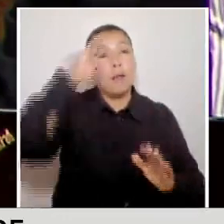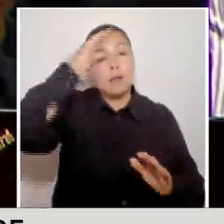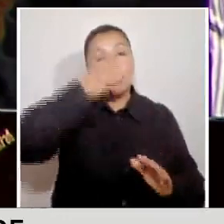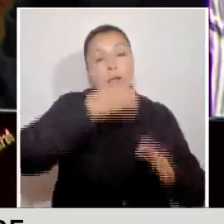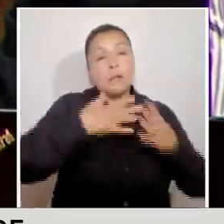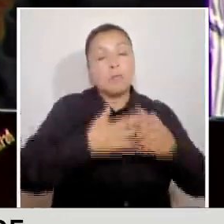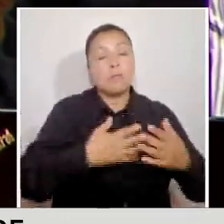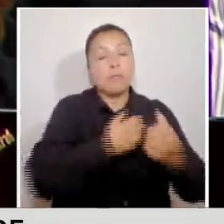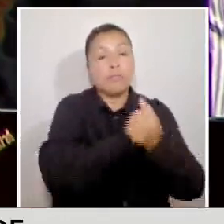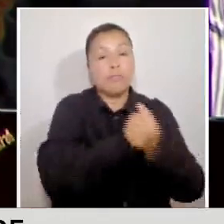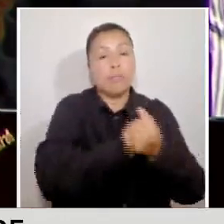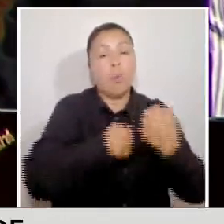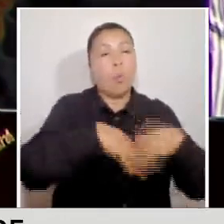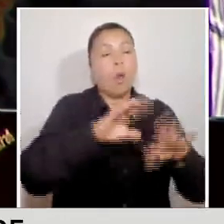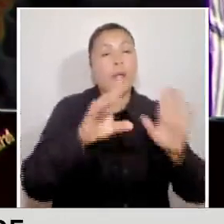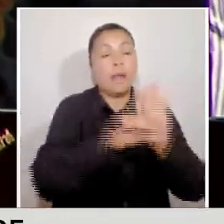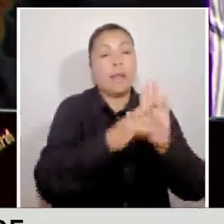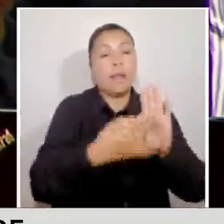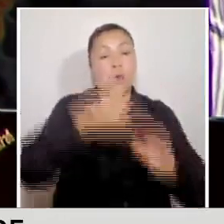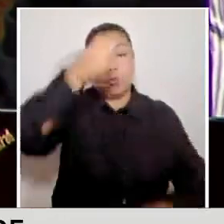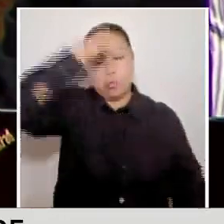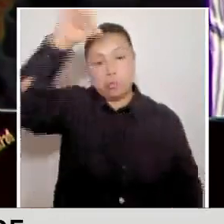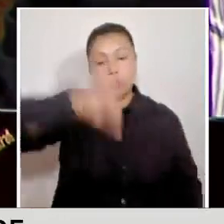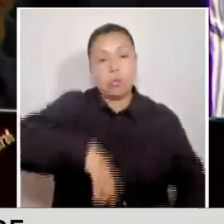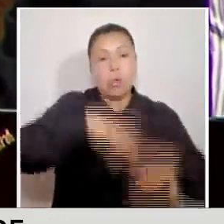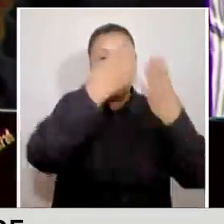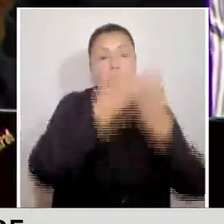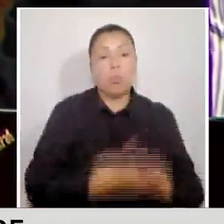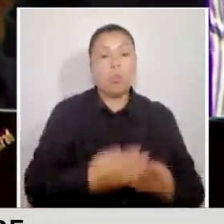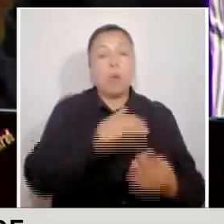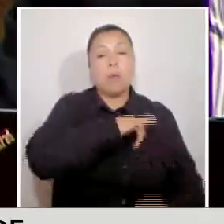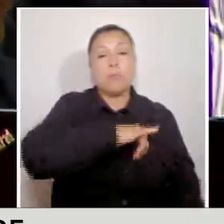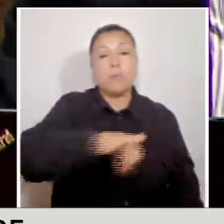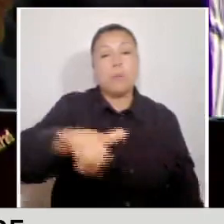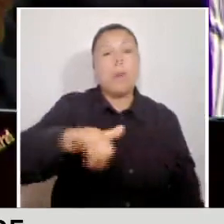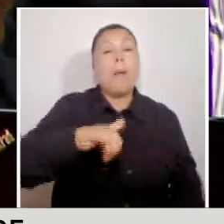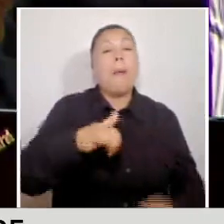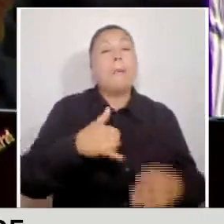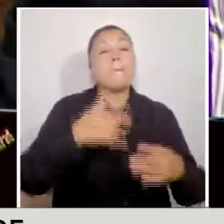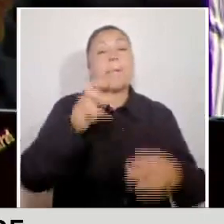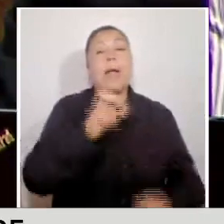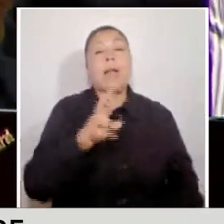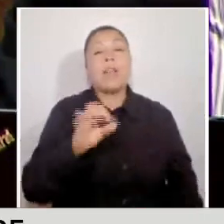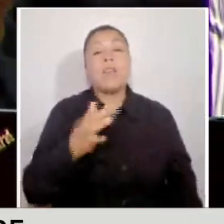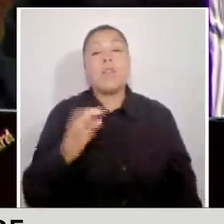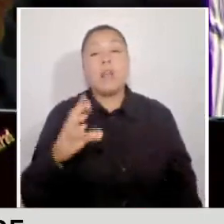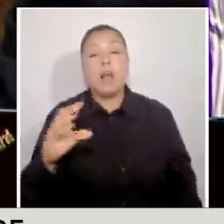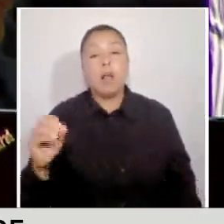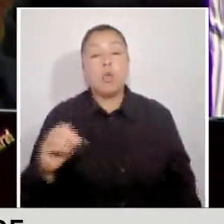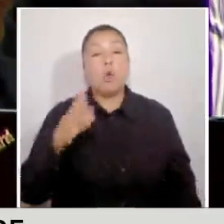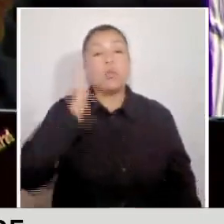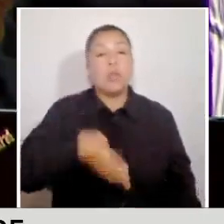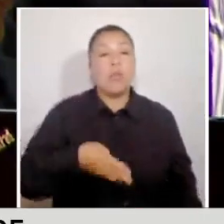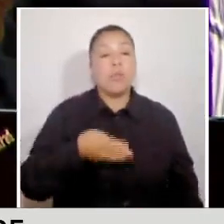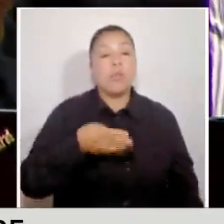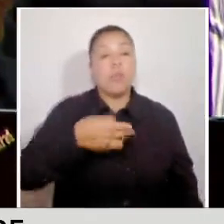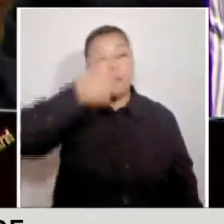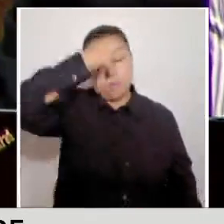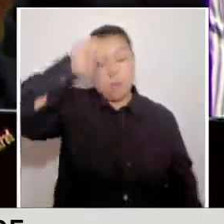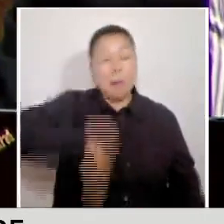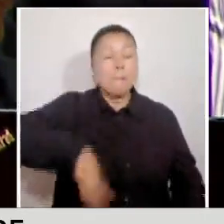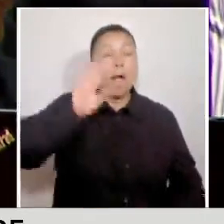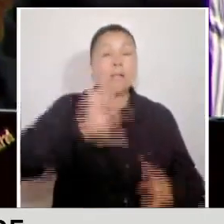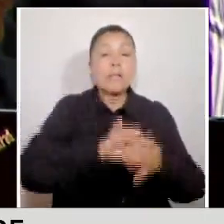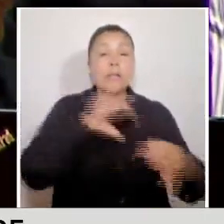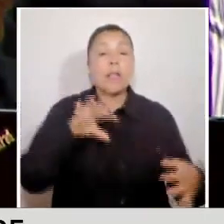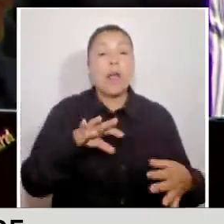otro delito sancionado con presidio o reclusión perpetua o presidio Perpetuo calificado se deberá aplicar la sanción más gravosa dispuesta para el